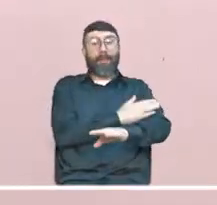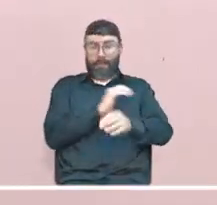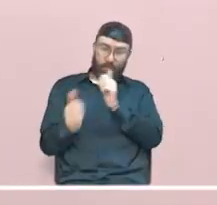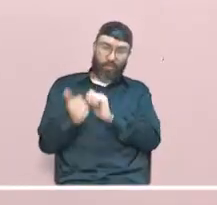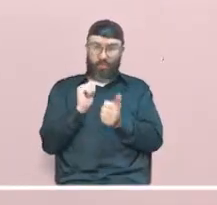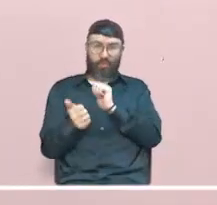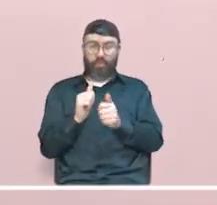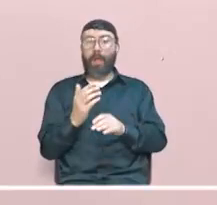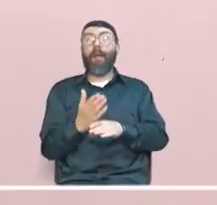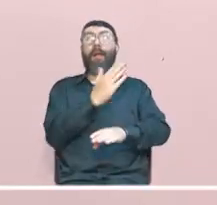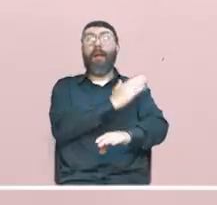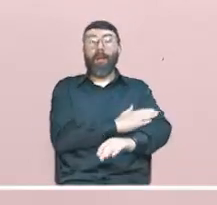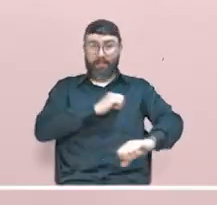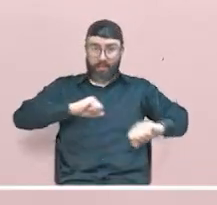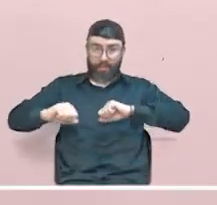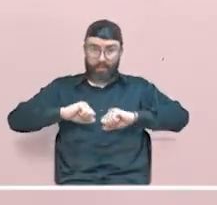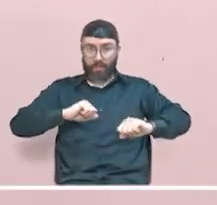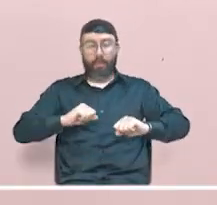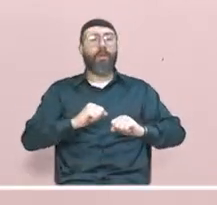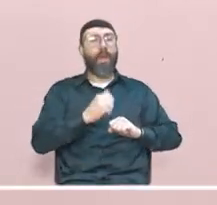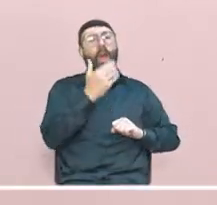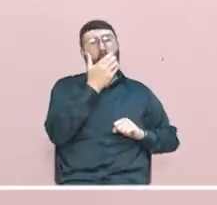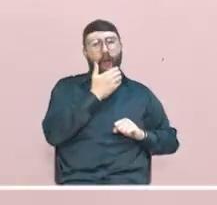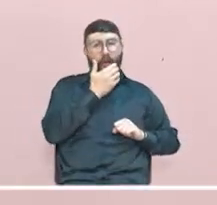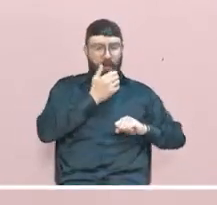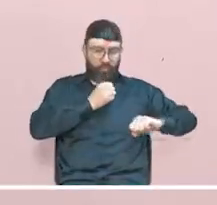antes del inicio de la actividad formal, tanto